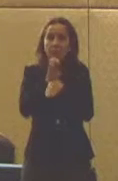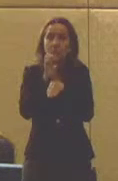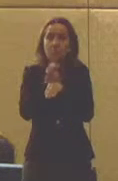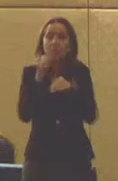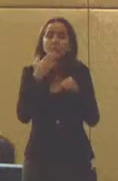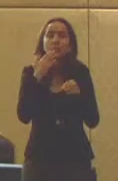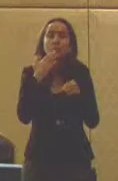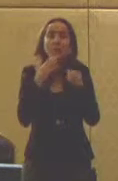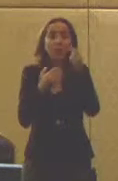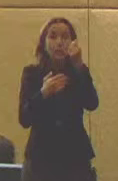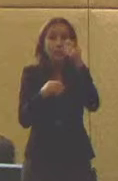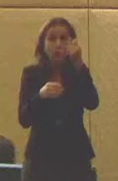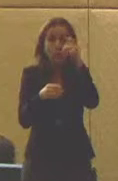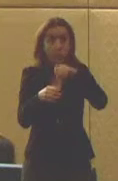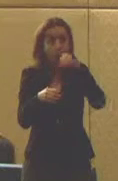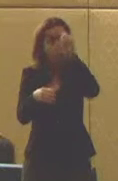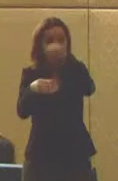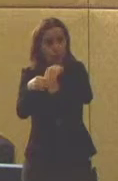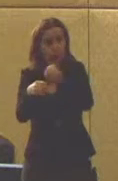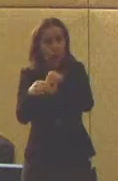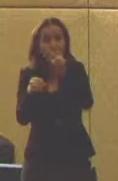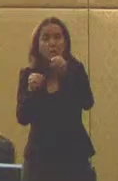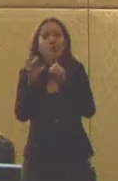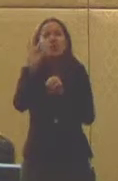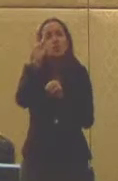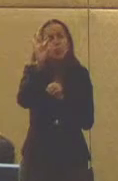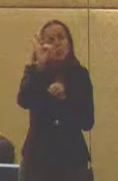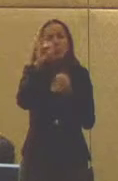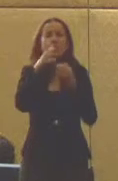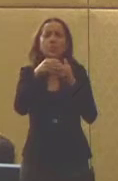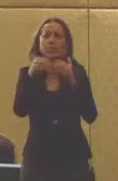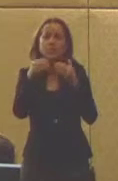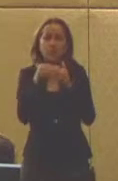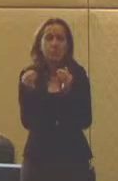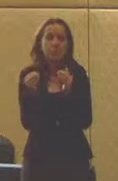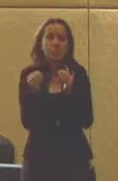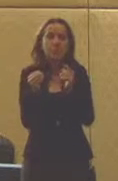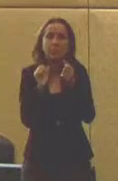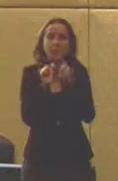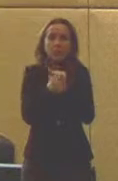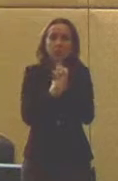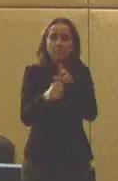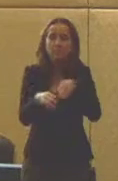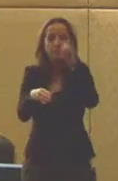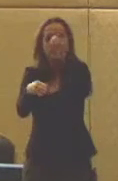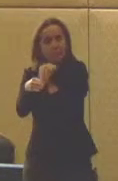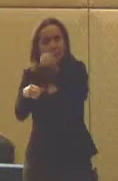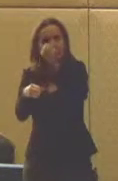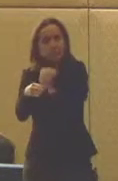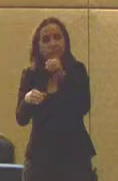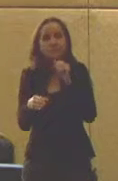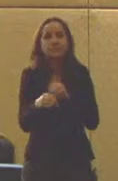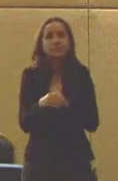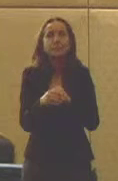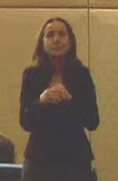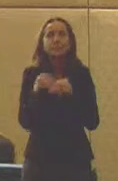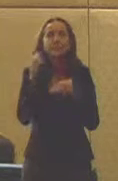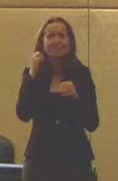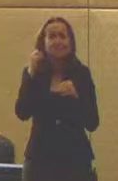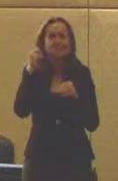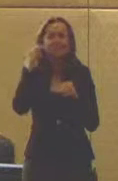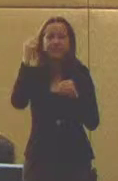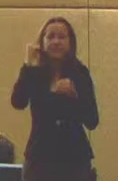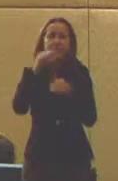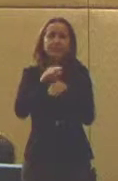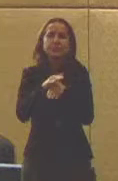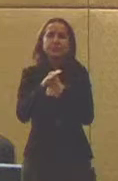dólar que invertimos en reducción de riesgo es de $9. Bueno, yo tenía aquí una cifra que suele ser una cifra que se ha utilizado como referencia en muchos estudios, que